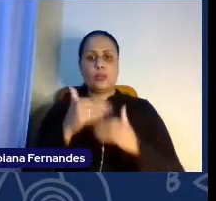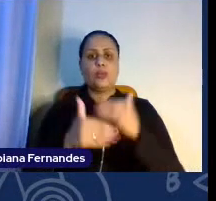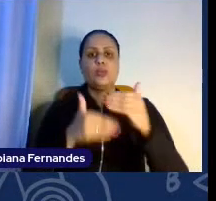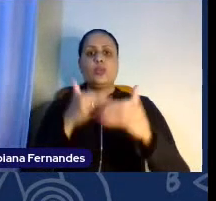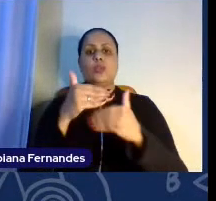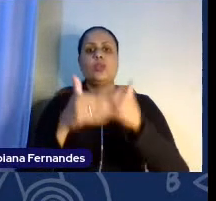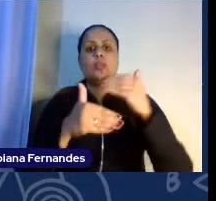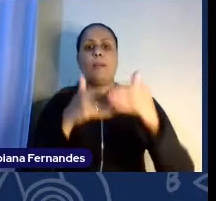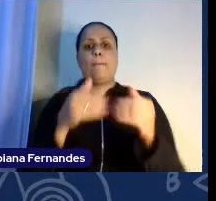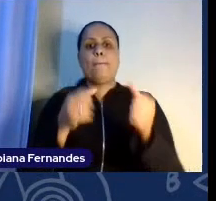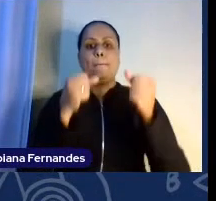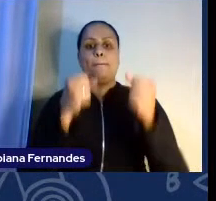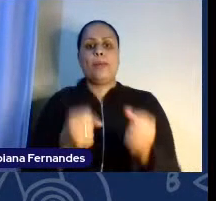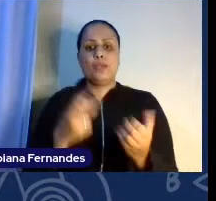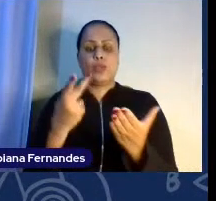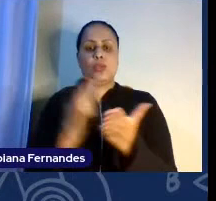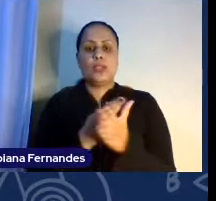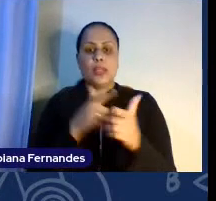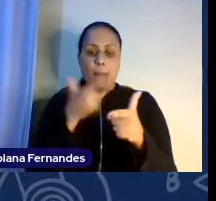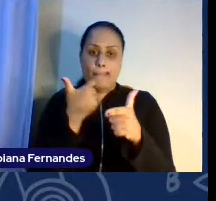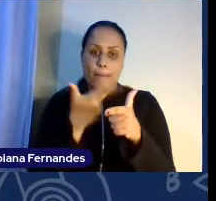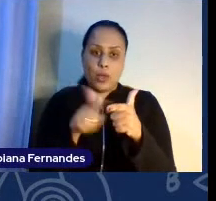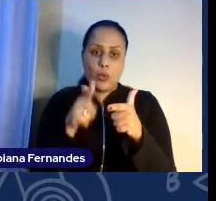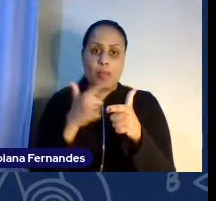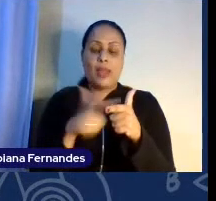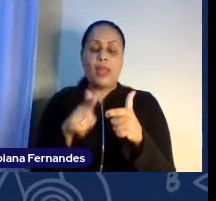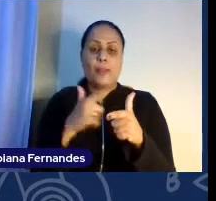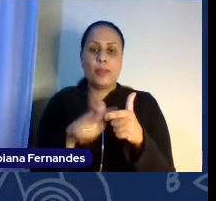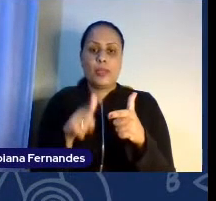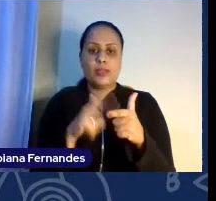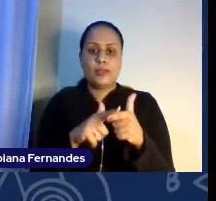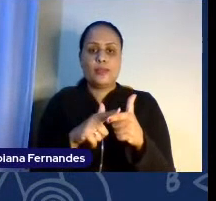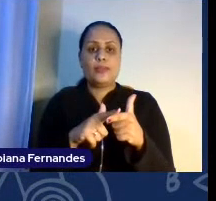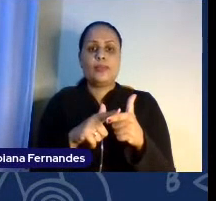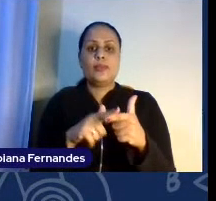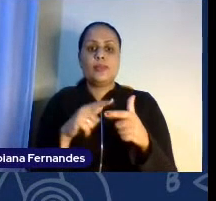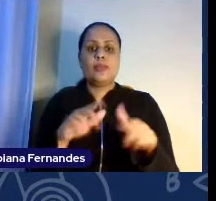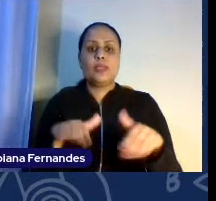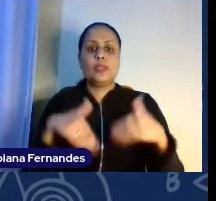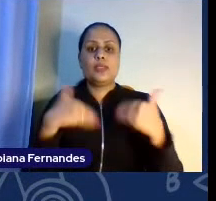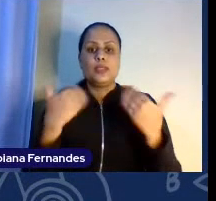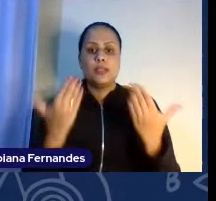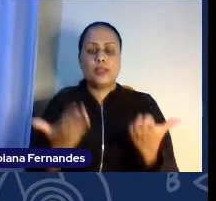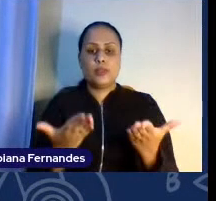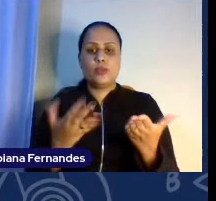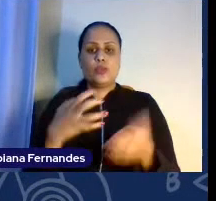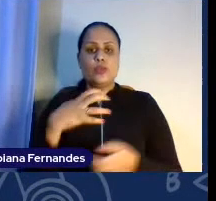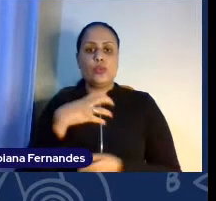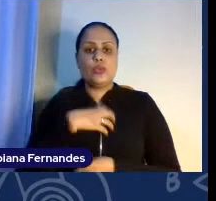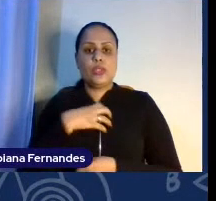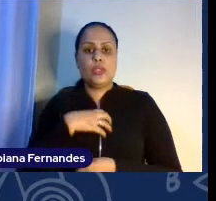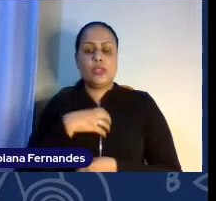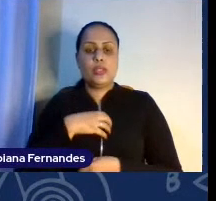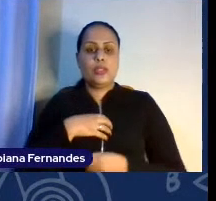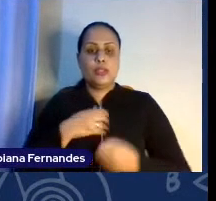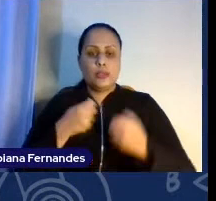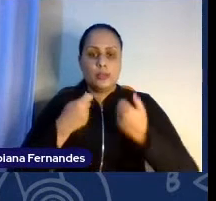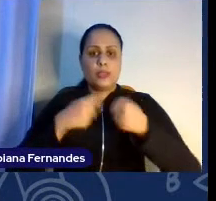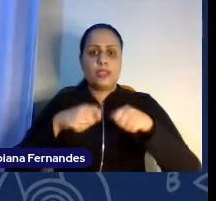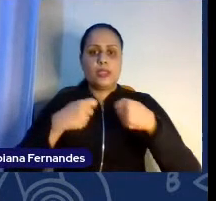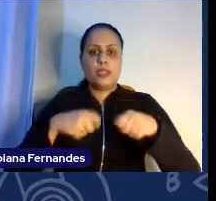puede haber problemas para su desarrollo, de tal manera que se presenten